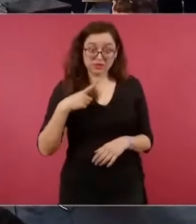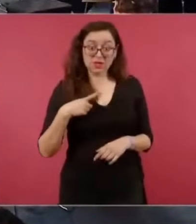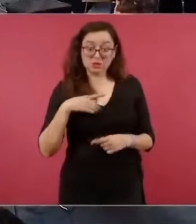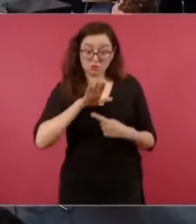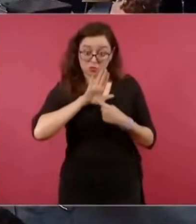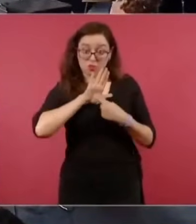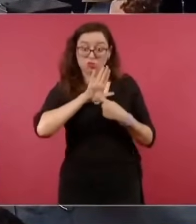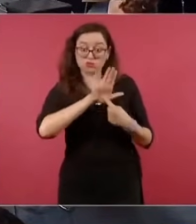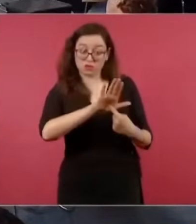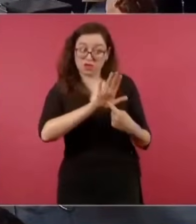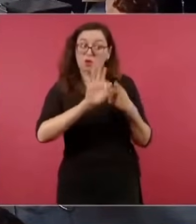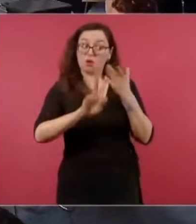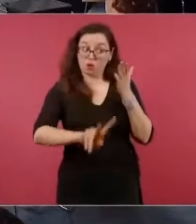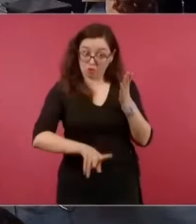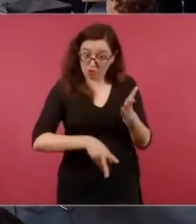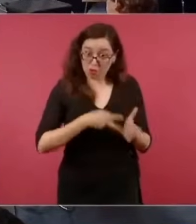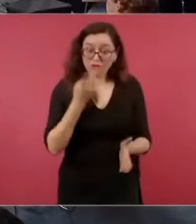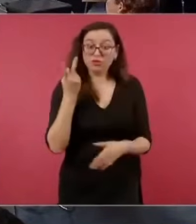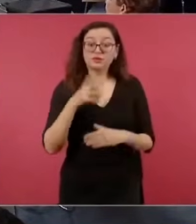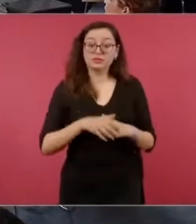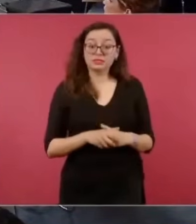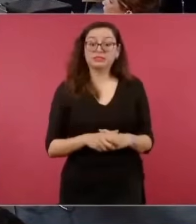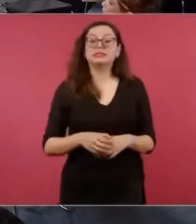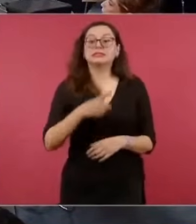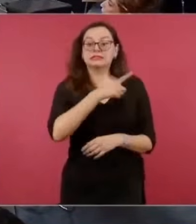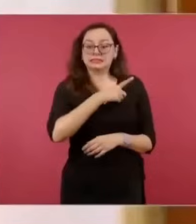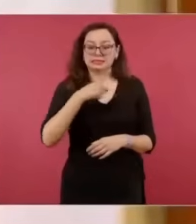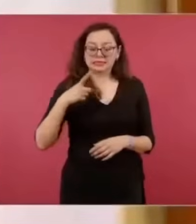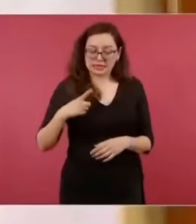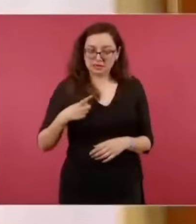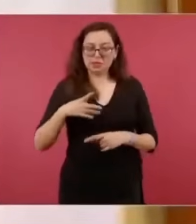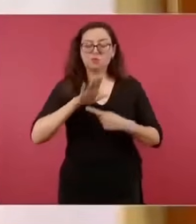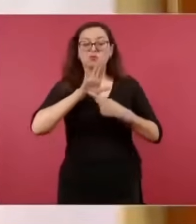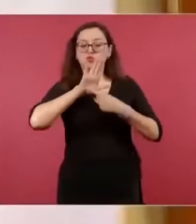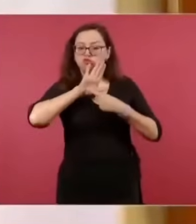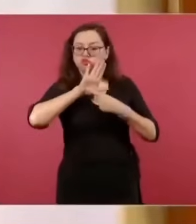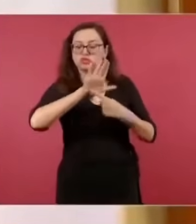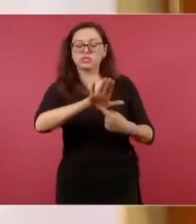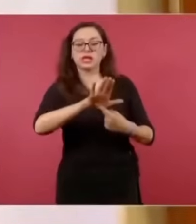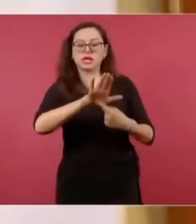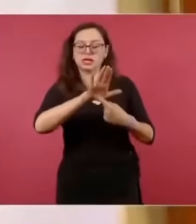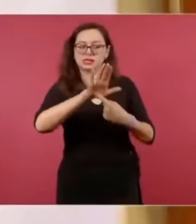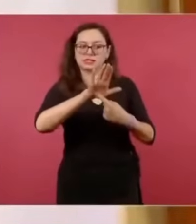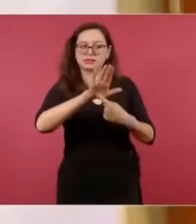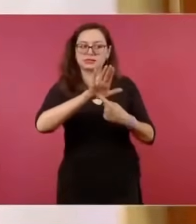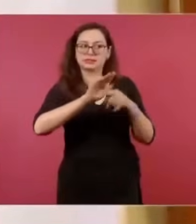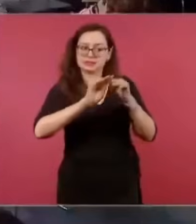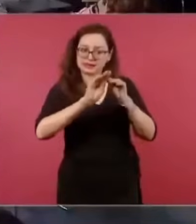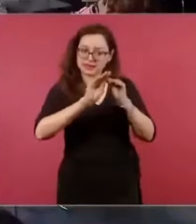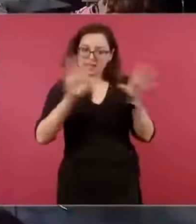Ustedes tomaron, ¿no? Lo que pasa es que son muy buenos y